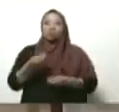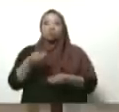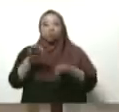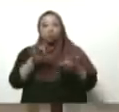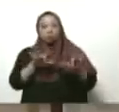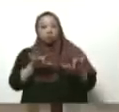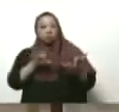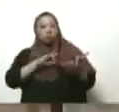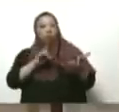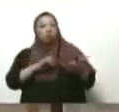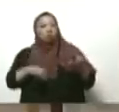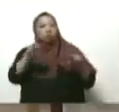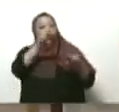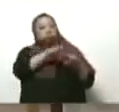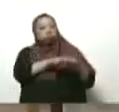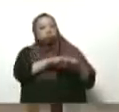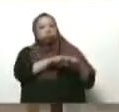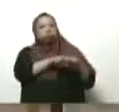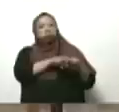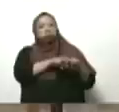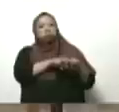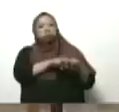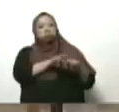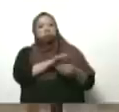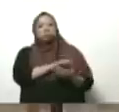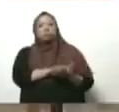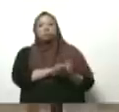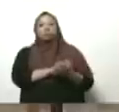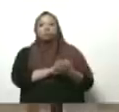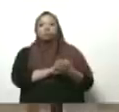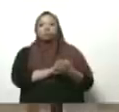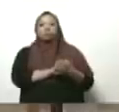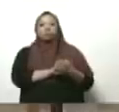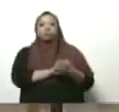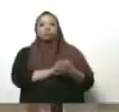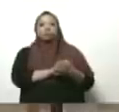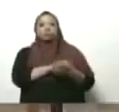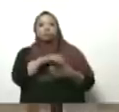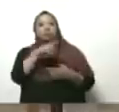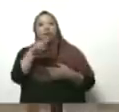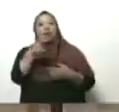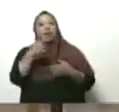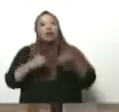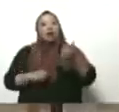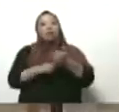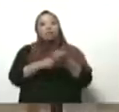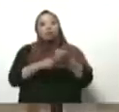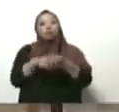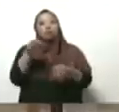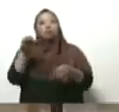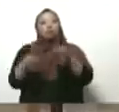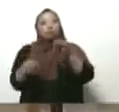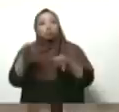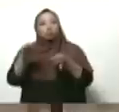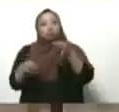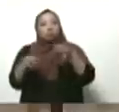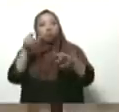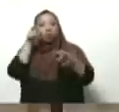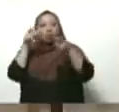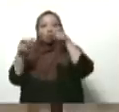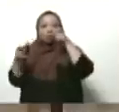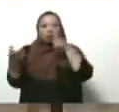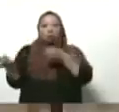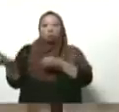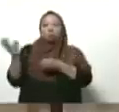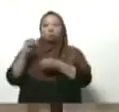no es tener los abogados y fiscales incluso mi persona